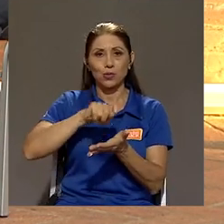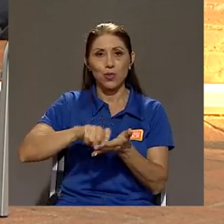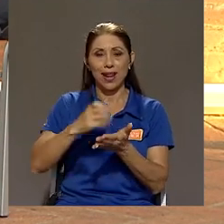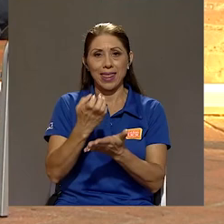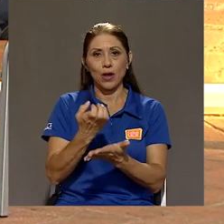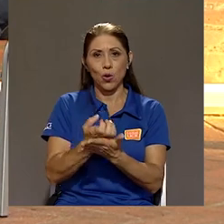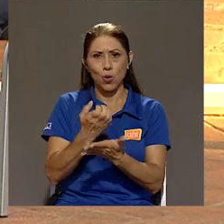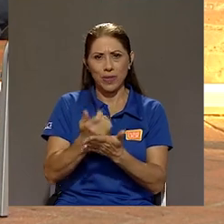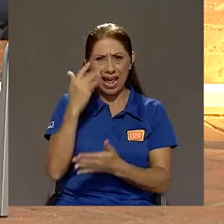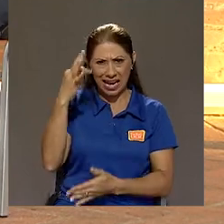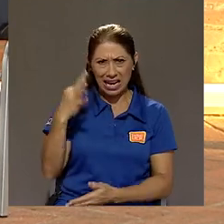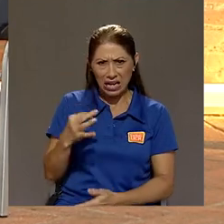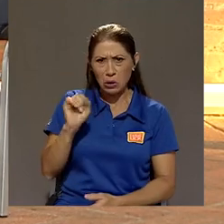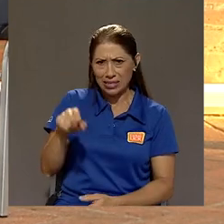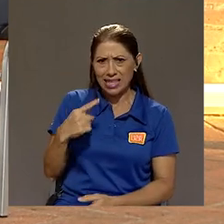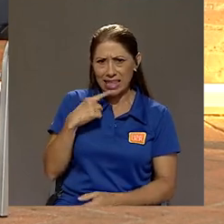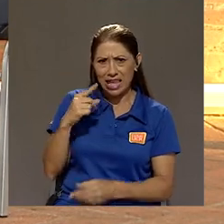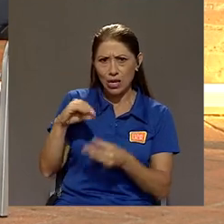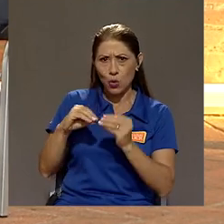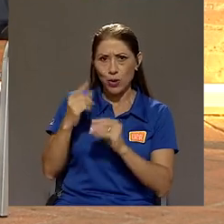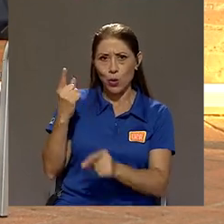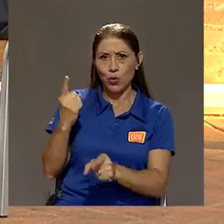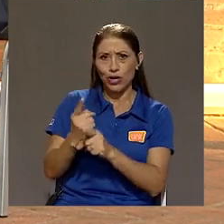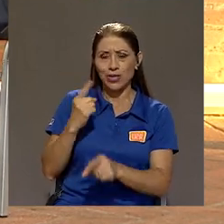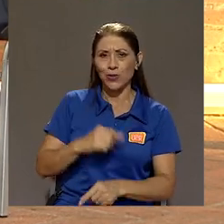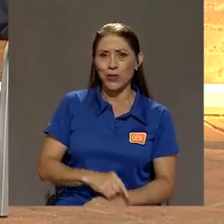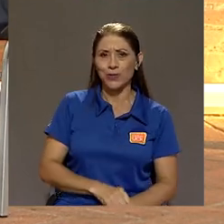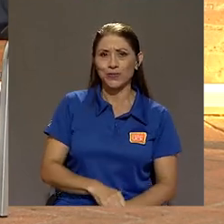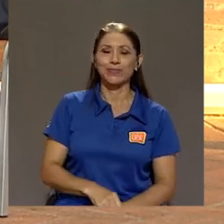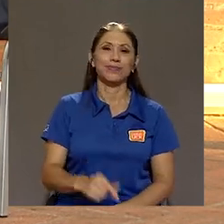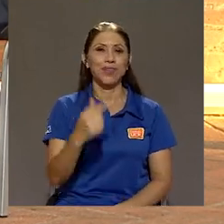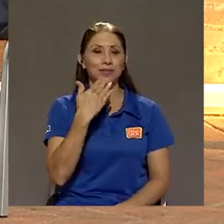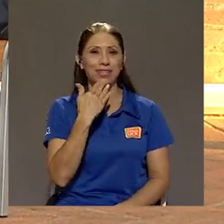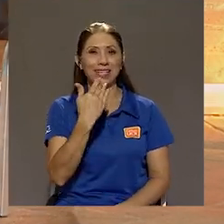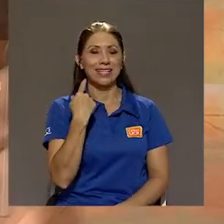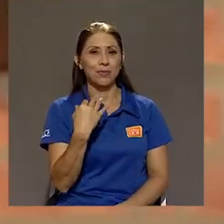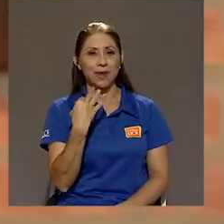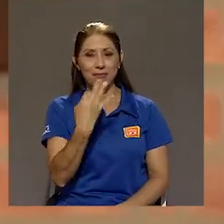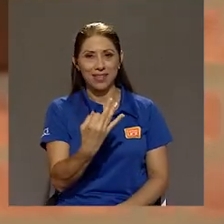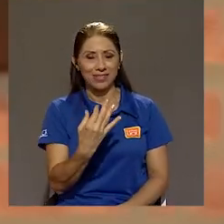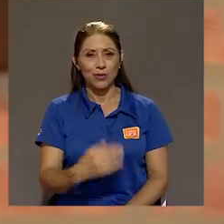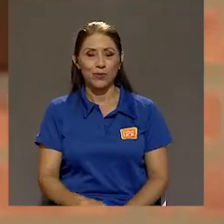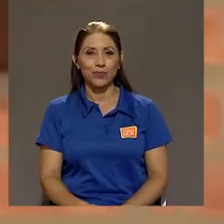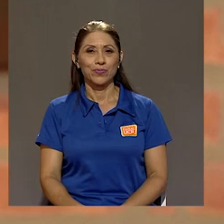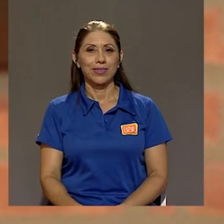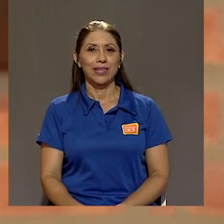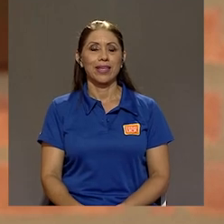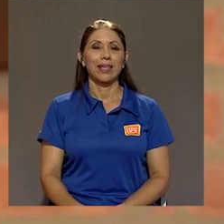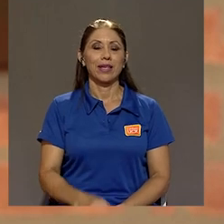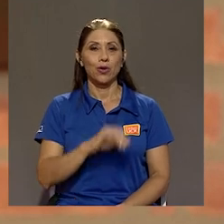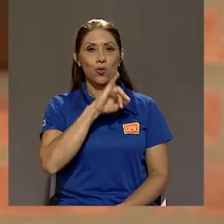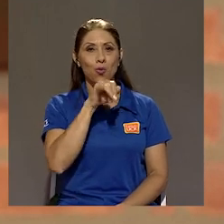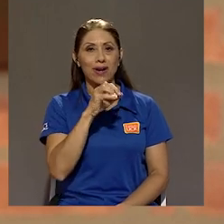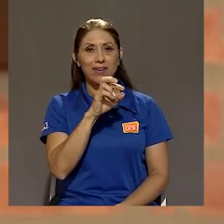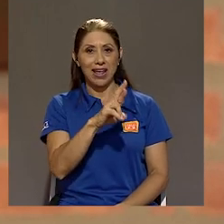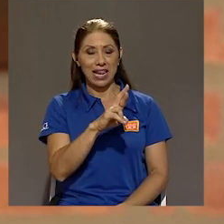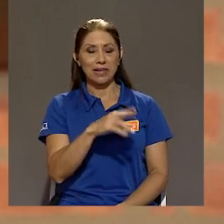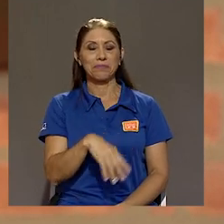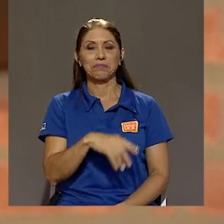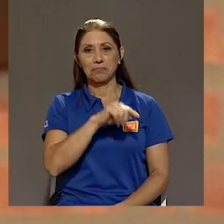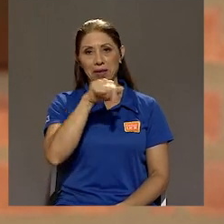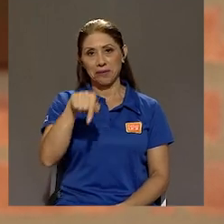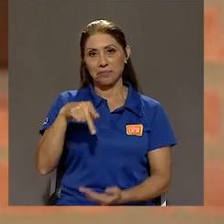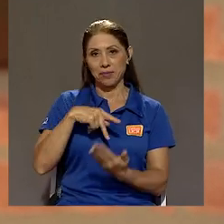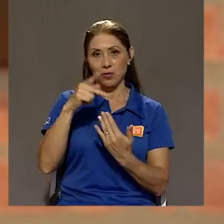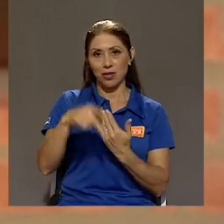244 de la Escuela de Economía, y ahora sí creo que sí dije el número correcto. Sí, sí. Muchas gracias por la invitación, Juan Rafael,